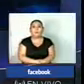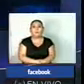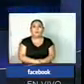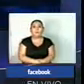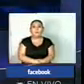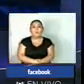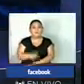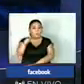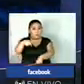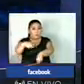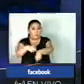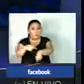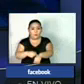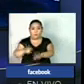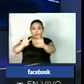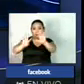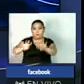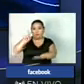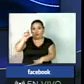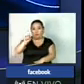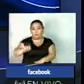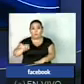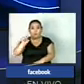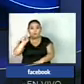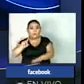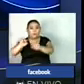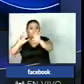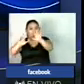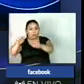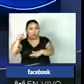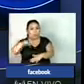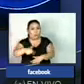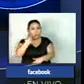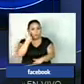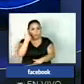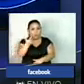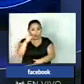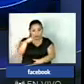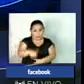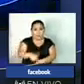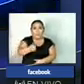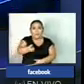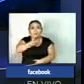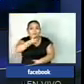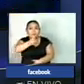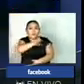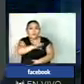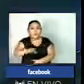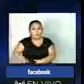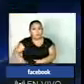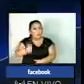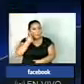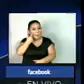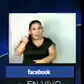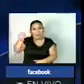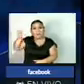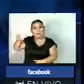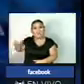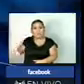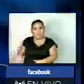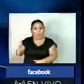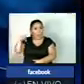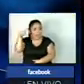y cuando son las 9 de la noche con 18 minutos vamos a regresar a nuestro país para mostrarles las siguientes imágenes en